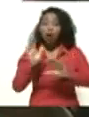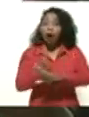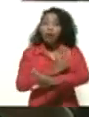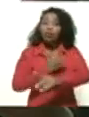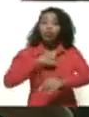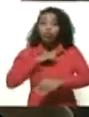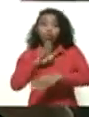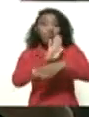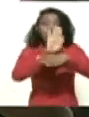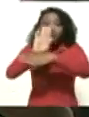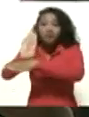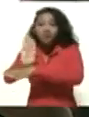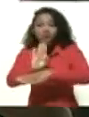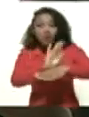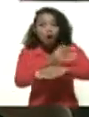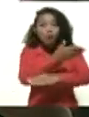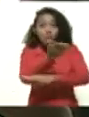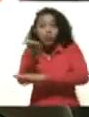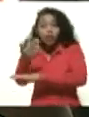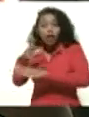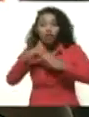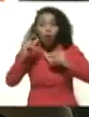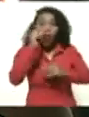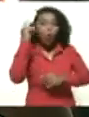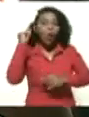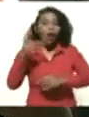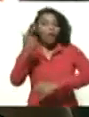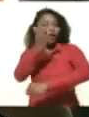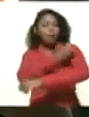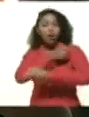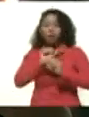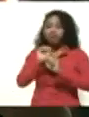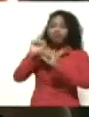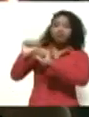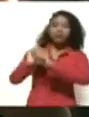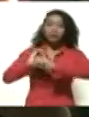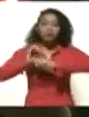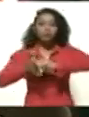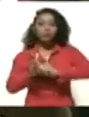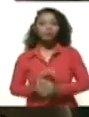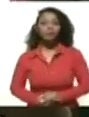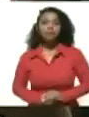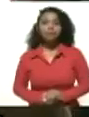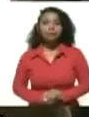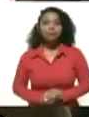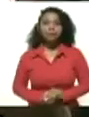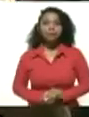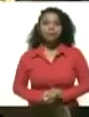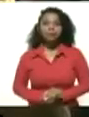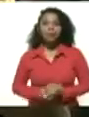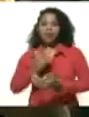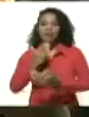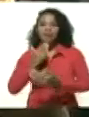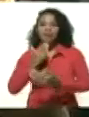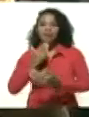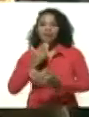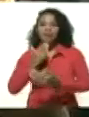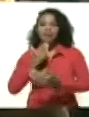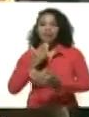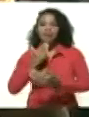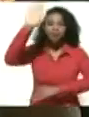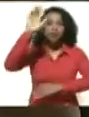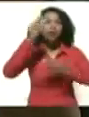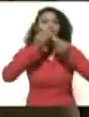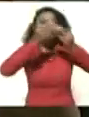protegernos todos y todas con las vacunas contra la cob indias y 9 gracias doctor le